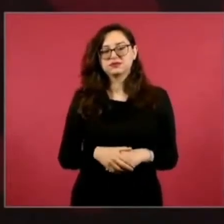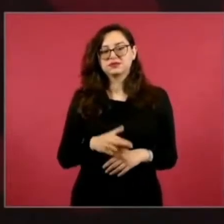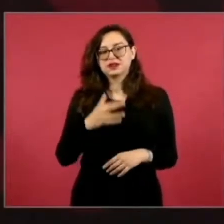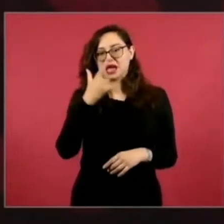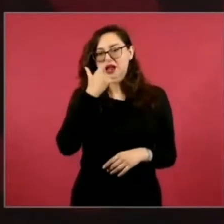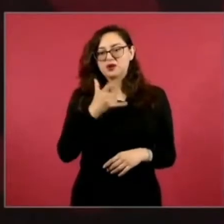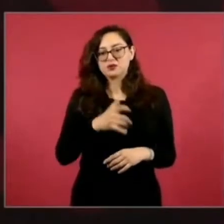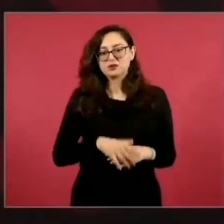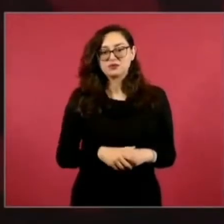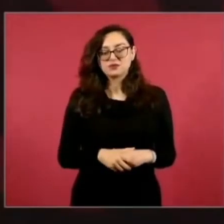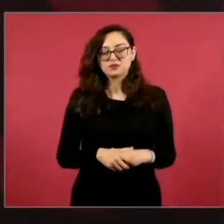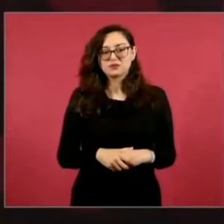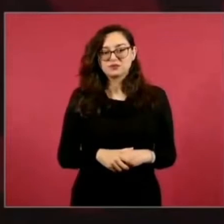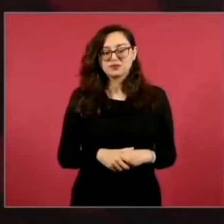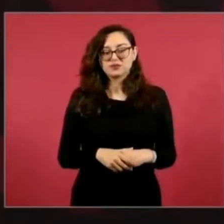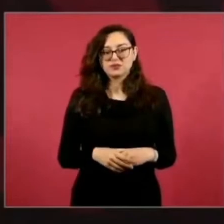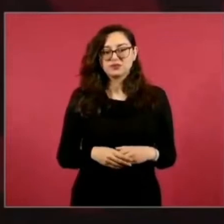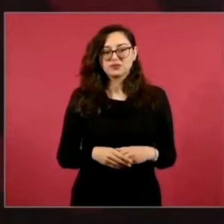A muchos